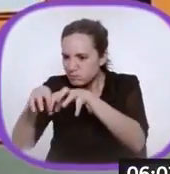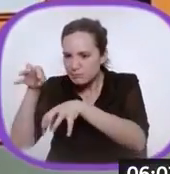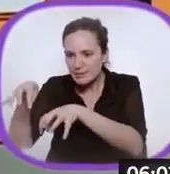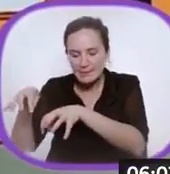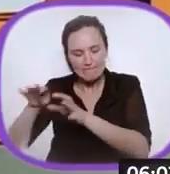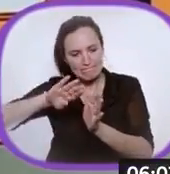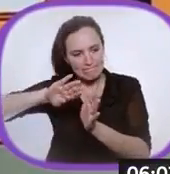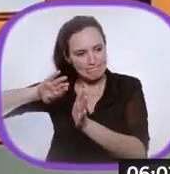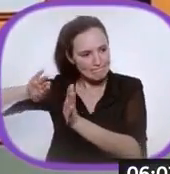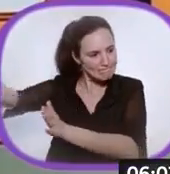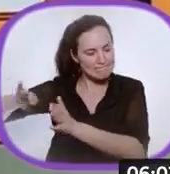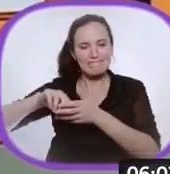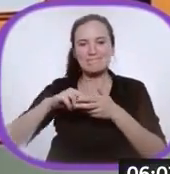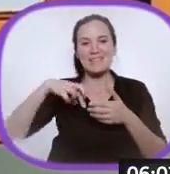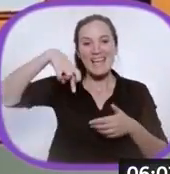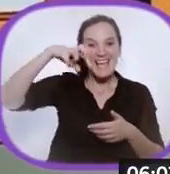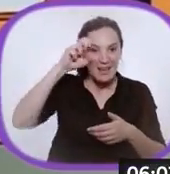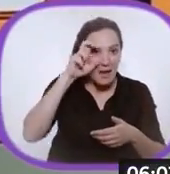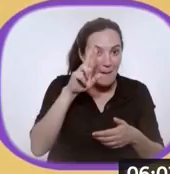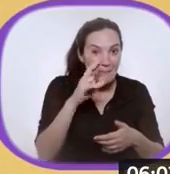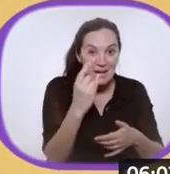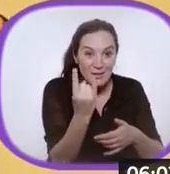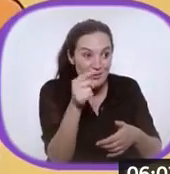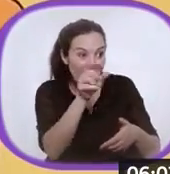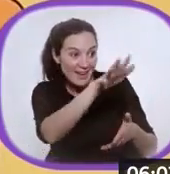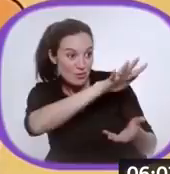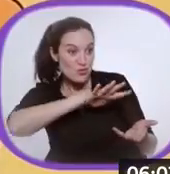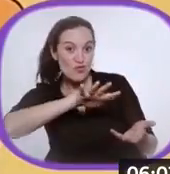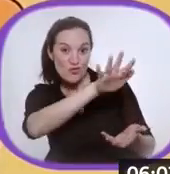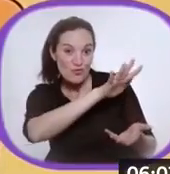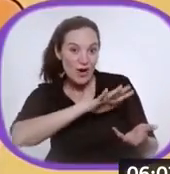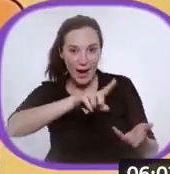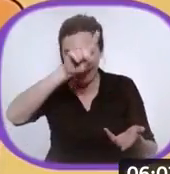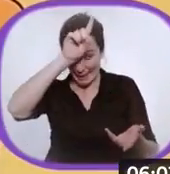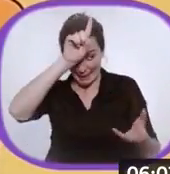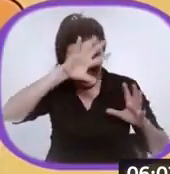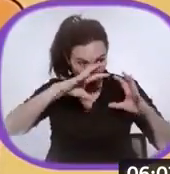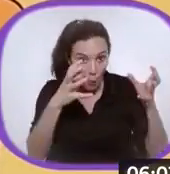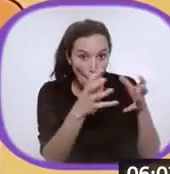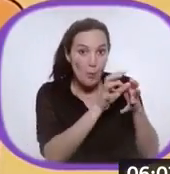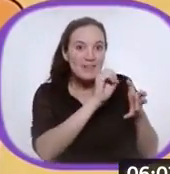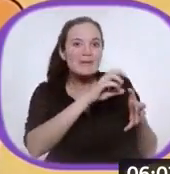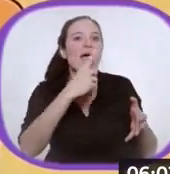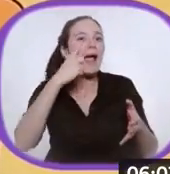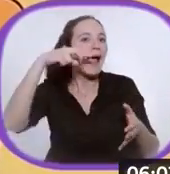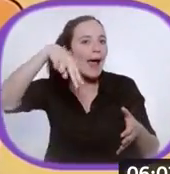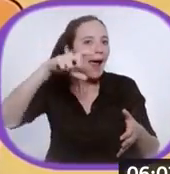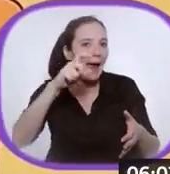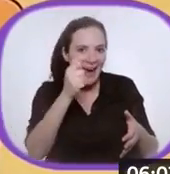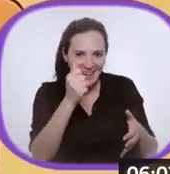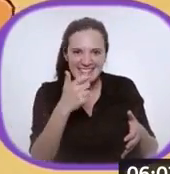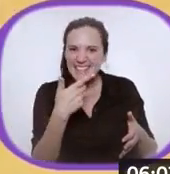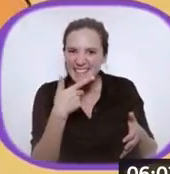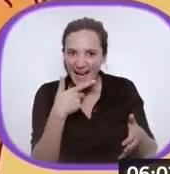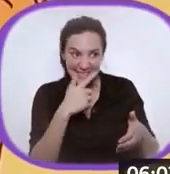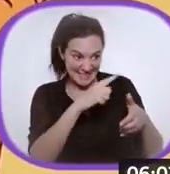Perú, la tierra de los incas. Todo concuerda. 1. Todas las víctimas de las 7 bolas de cristal violaron una tumba